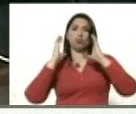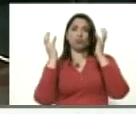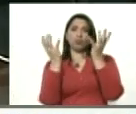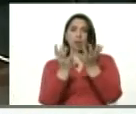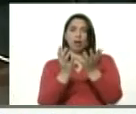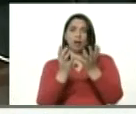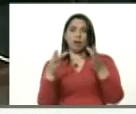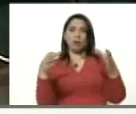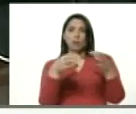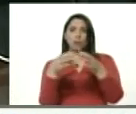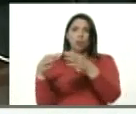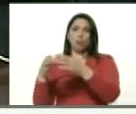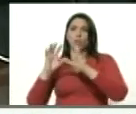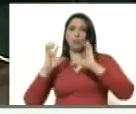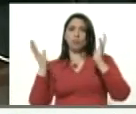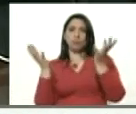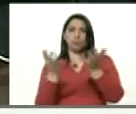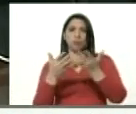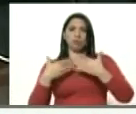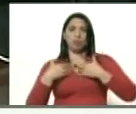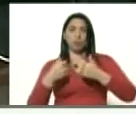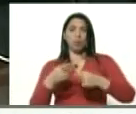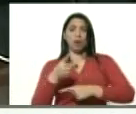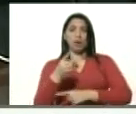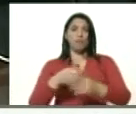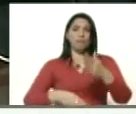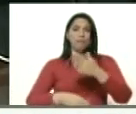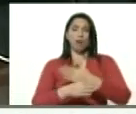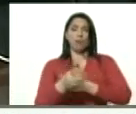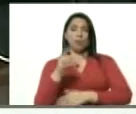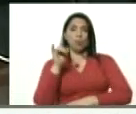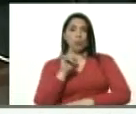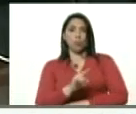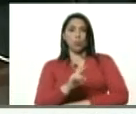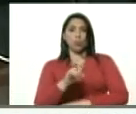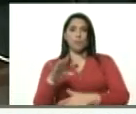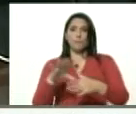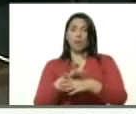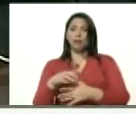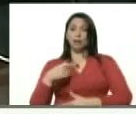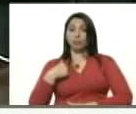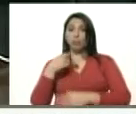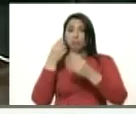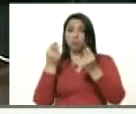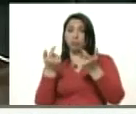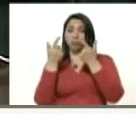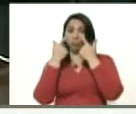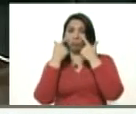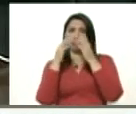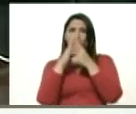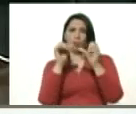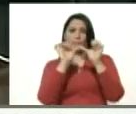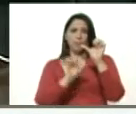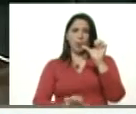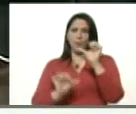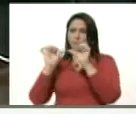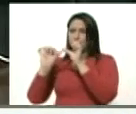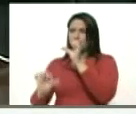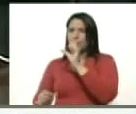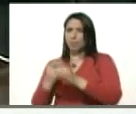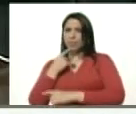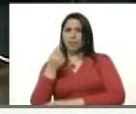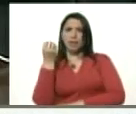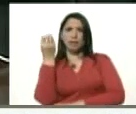la Organización Mundial de la Salud. Ahí vamos a estar lunes y martes muy pendientes, yo estoy muy pendiente de todo lo que emana de la